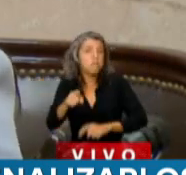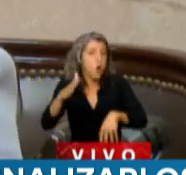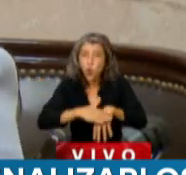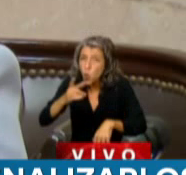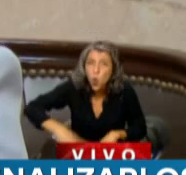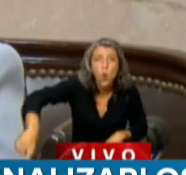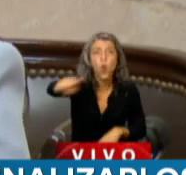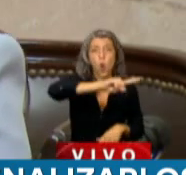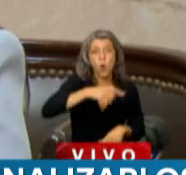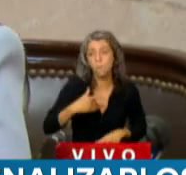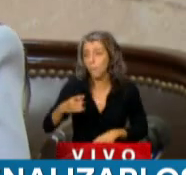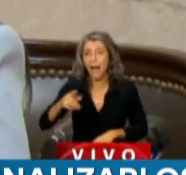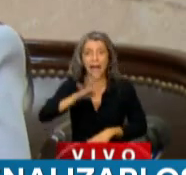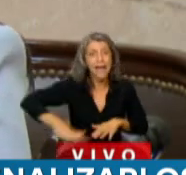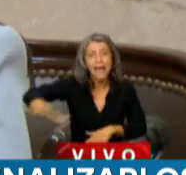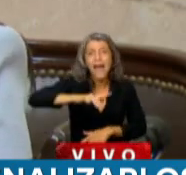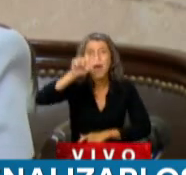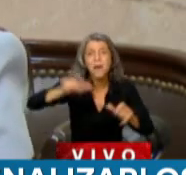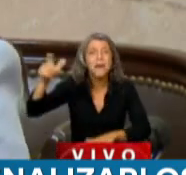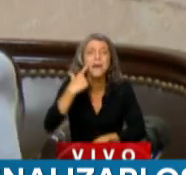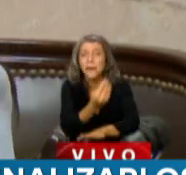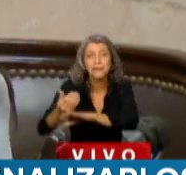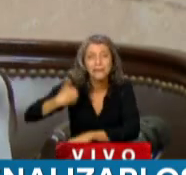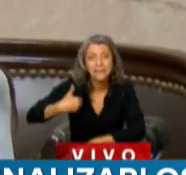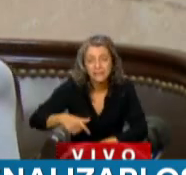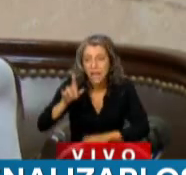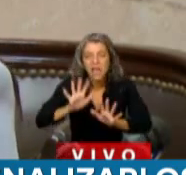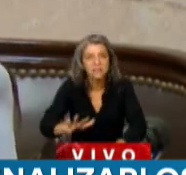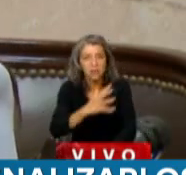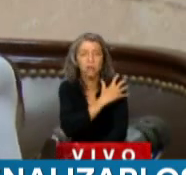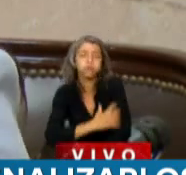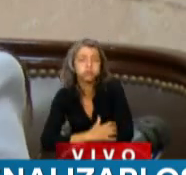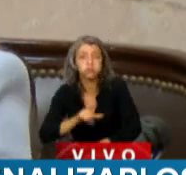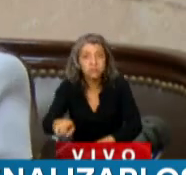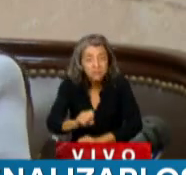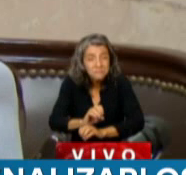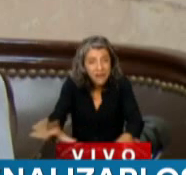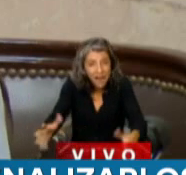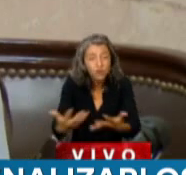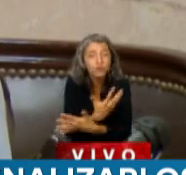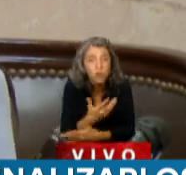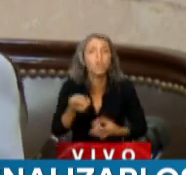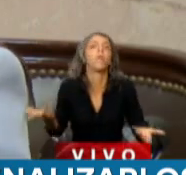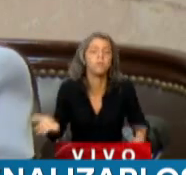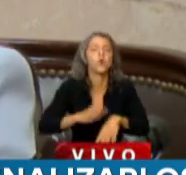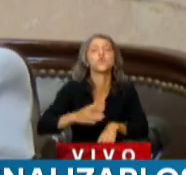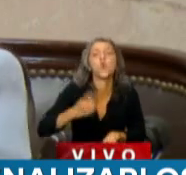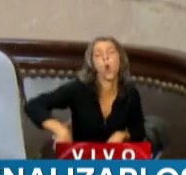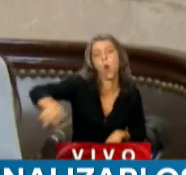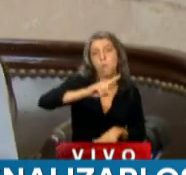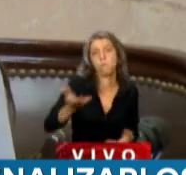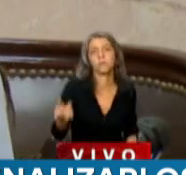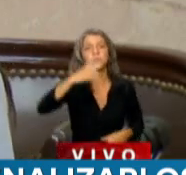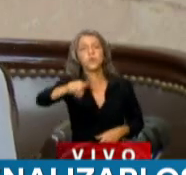por la justicia, ¿no? Todos los que nieguen, minimicen, relativicen esos hechos y que sean funcionarios